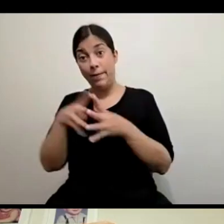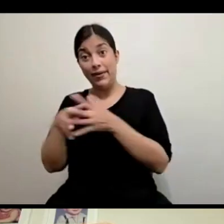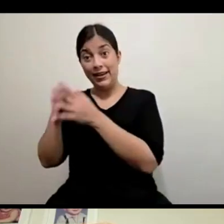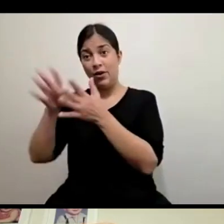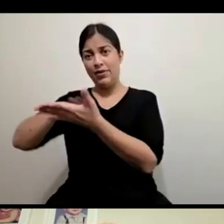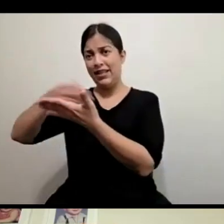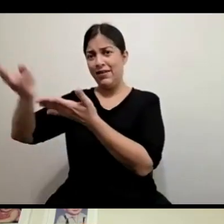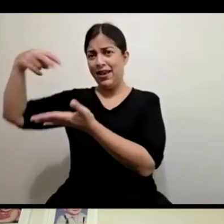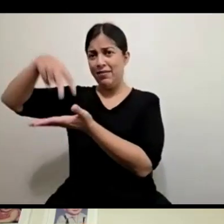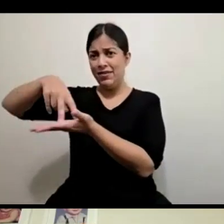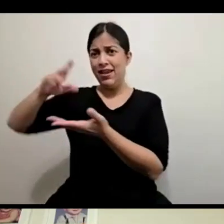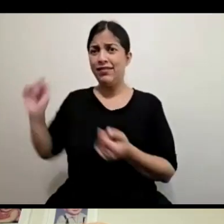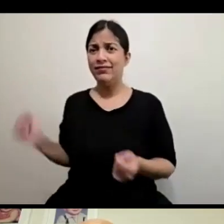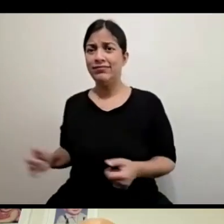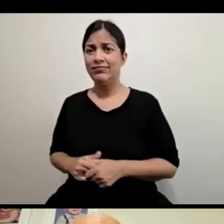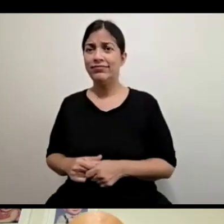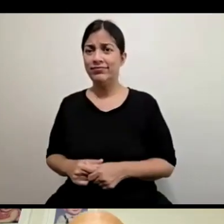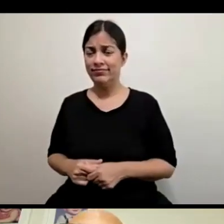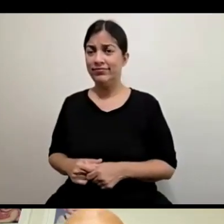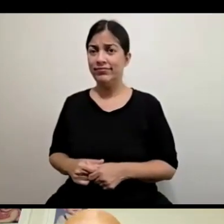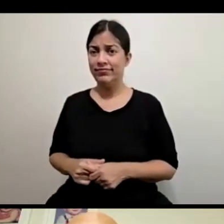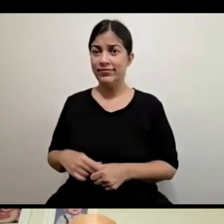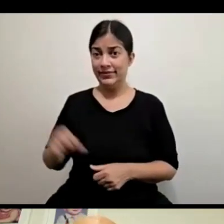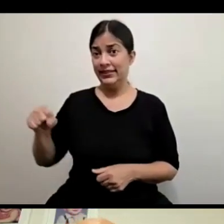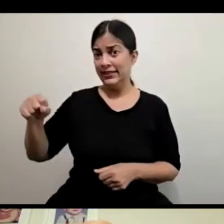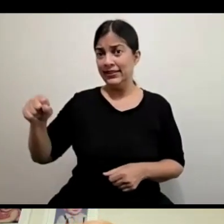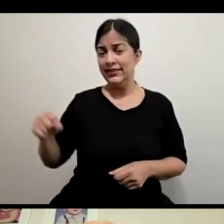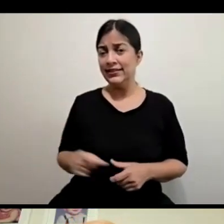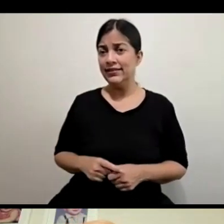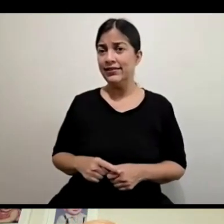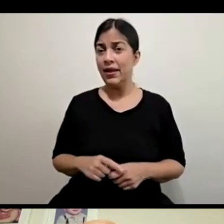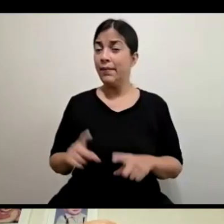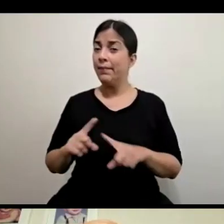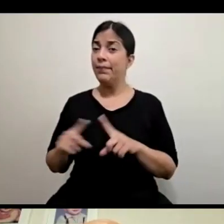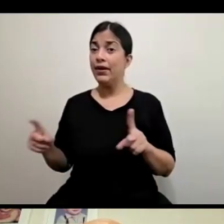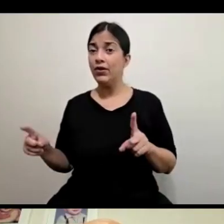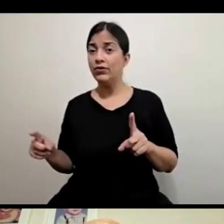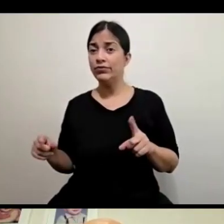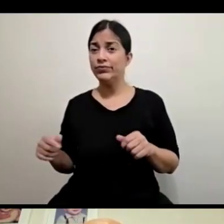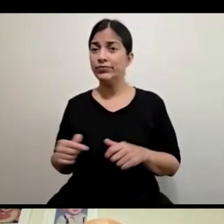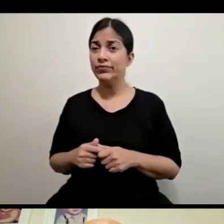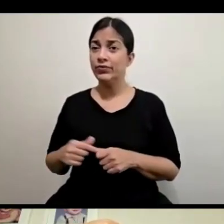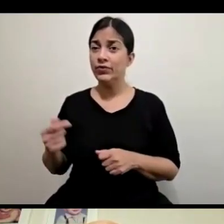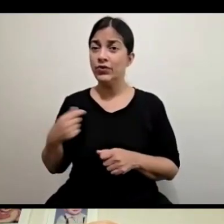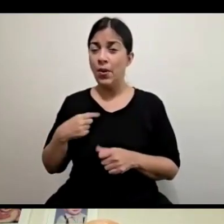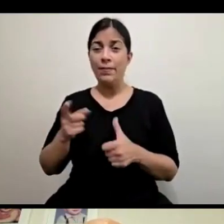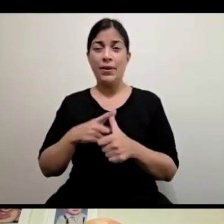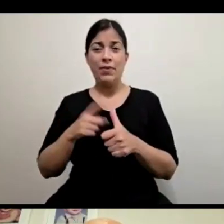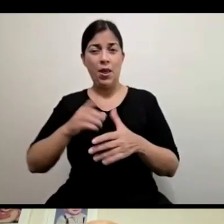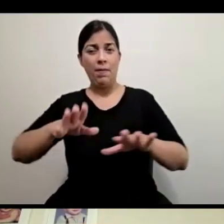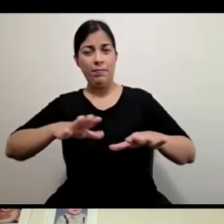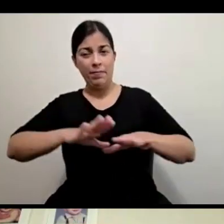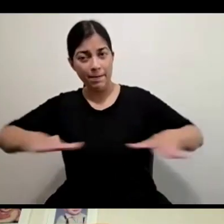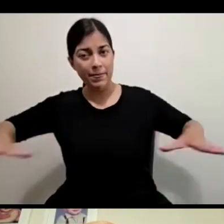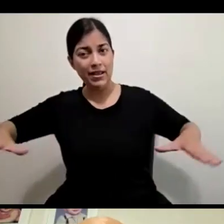en frames en marcos verticales. Pero los europeos pintaban en el piso, y Rivero me enseñó a pintar en el piso,